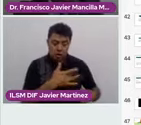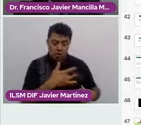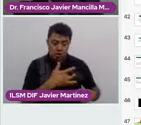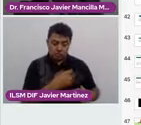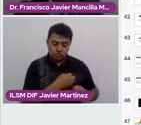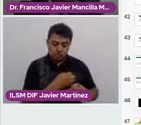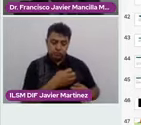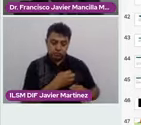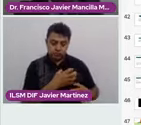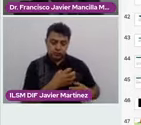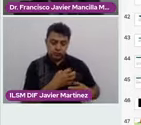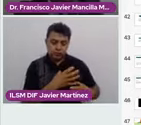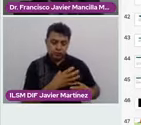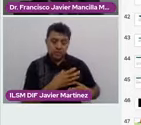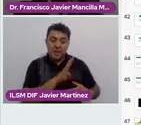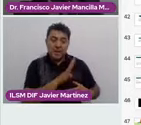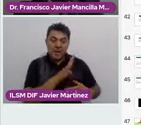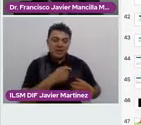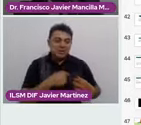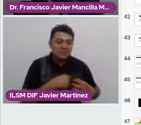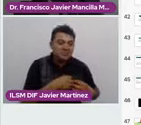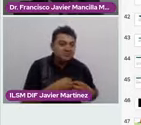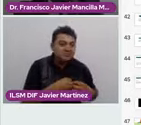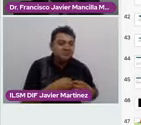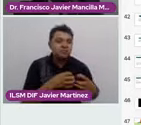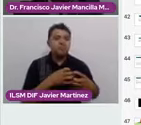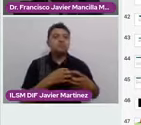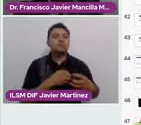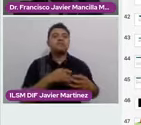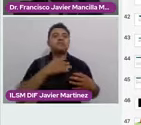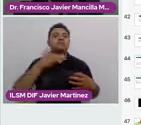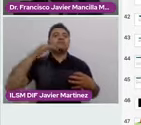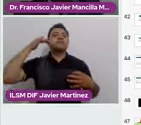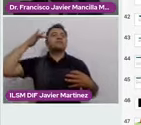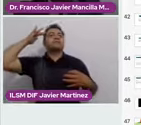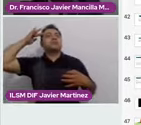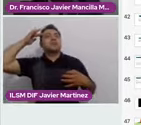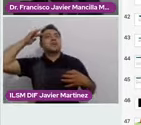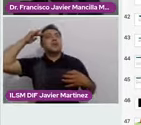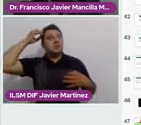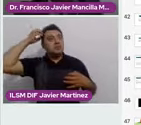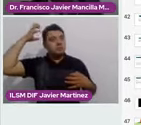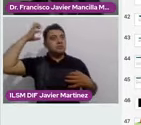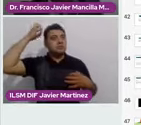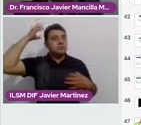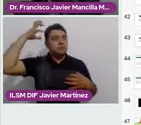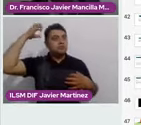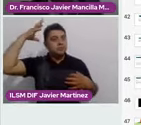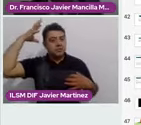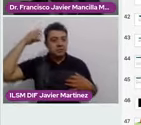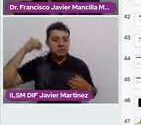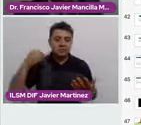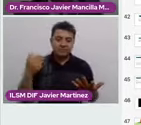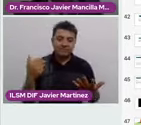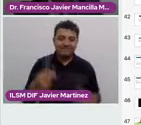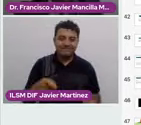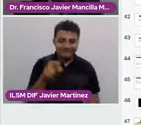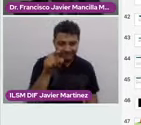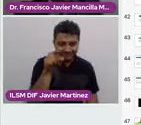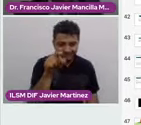Bueno, esta paciente se nos presentó recientemente y lo que tenía, esta es la cóclea, aquí está la cóclea en una imagen de